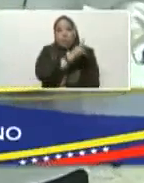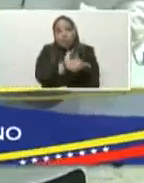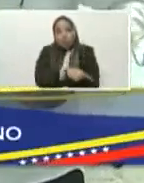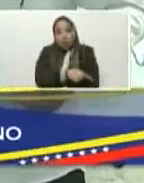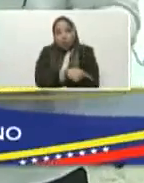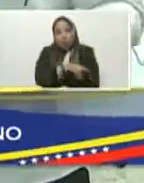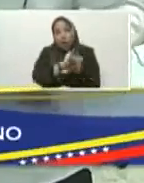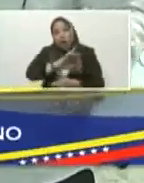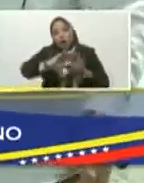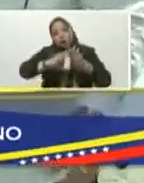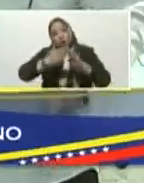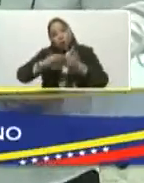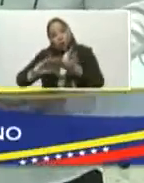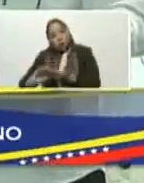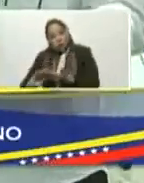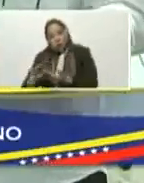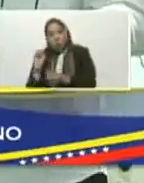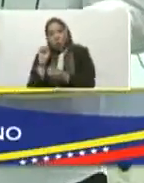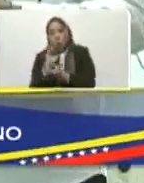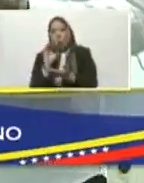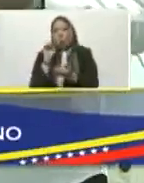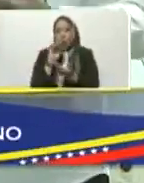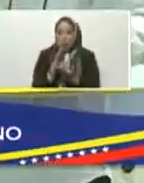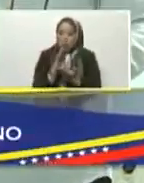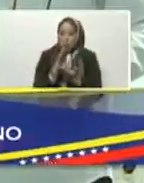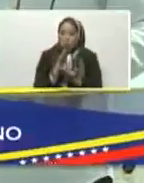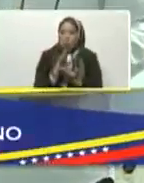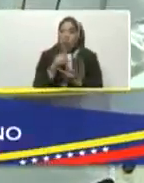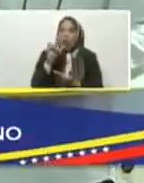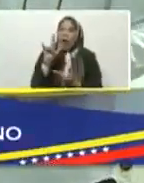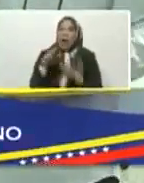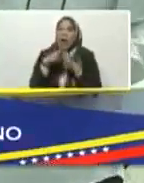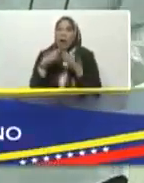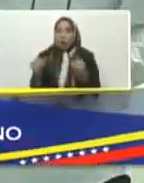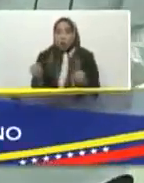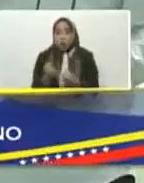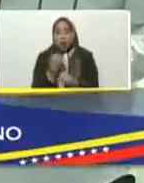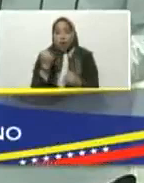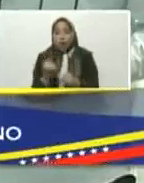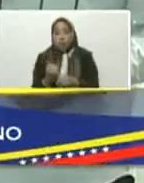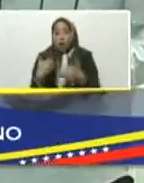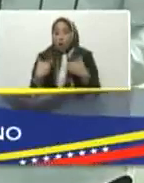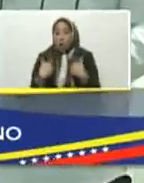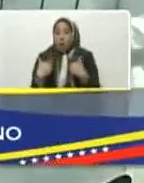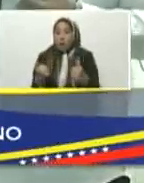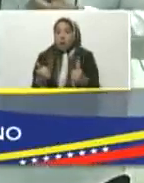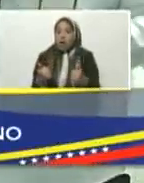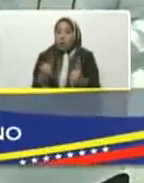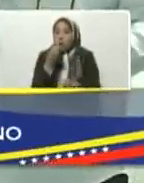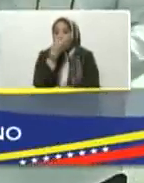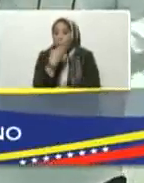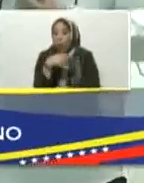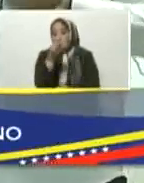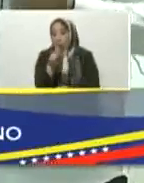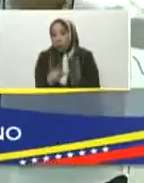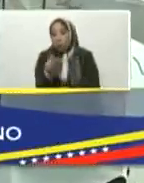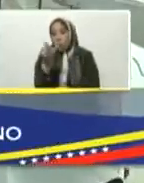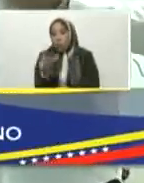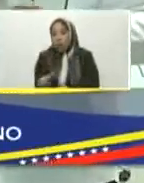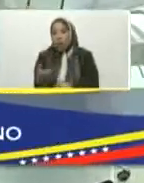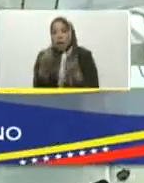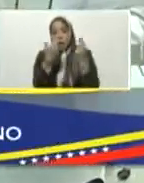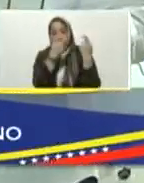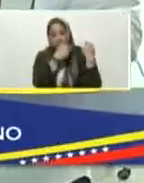lado. Y bueno, mejorar las condiciones de trabajo de todo tu personal de salud. Es la clave, es muy importante que los